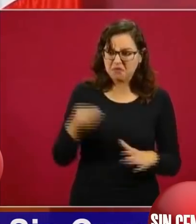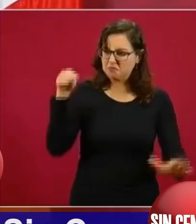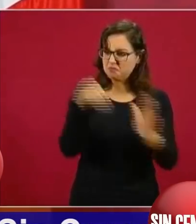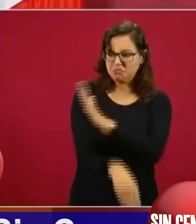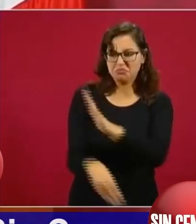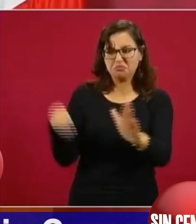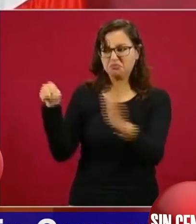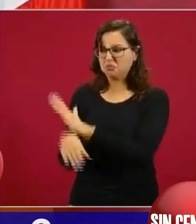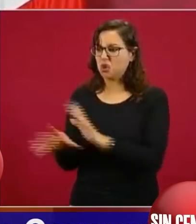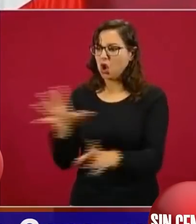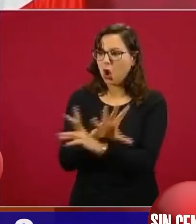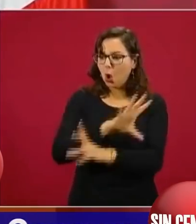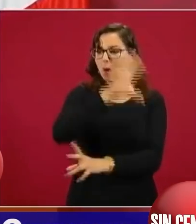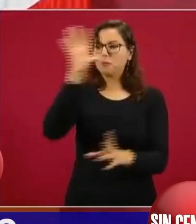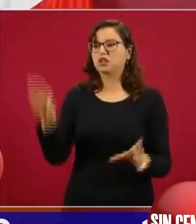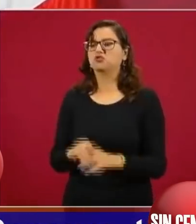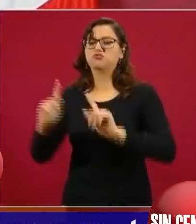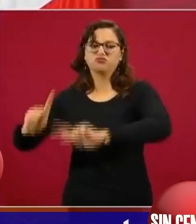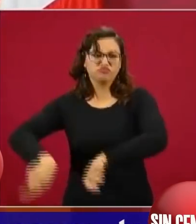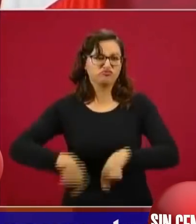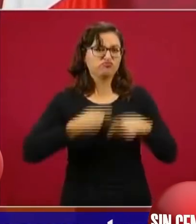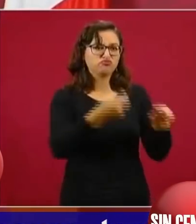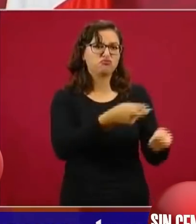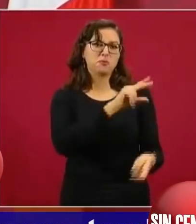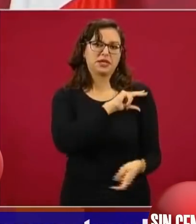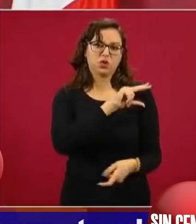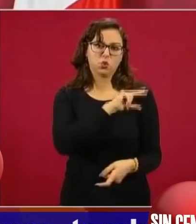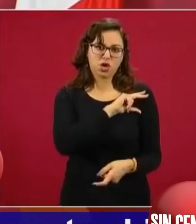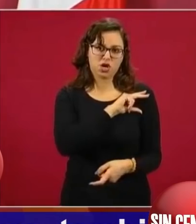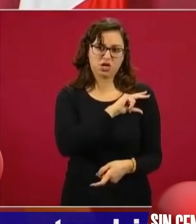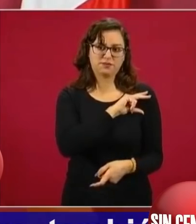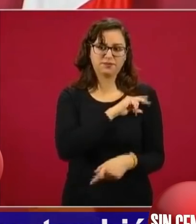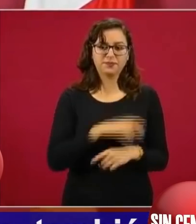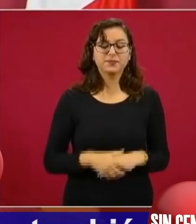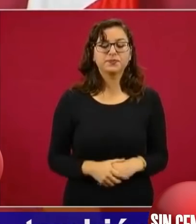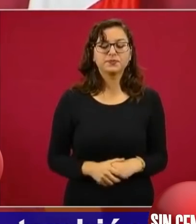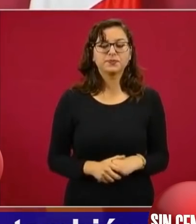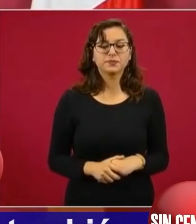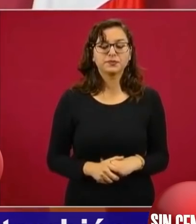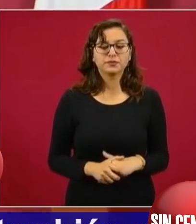privatizar completamente el sector energético.